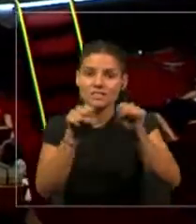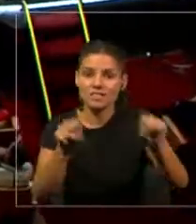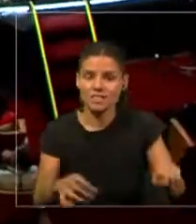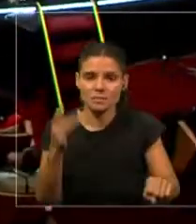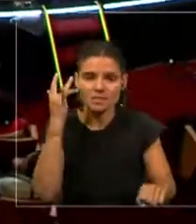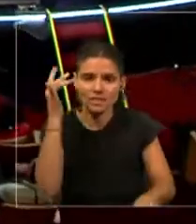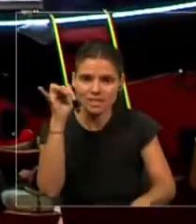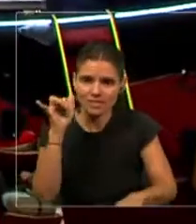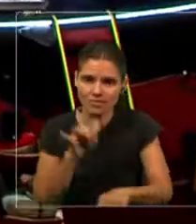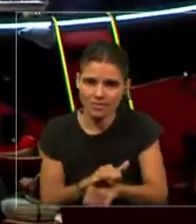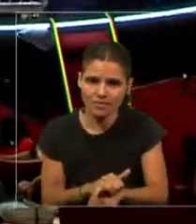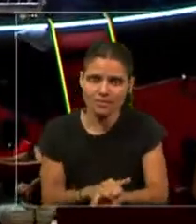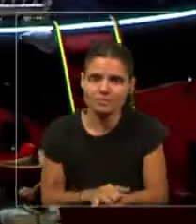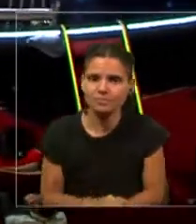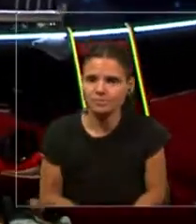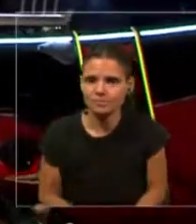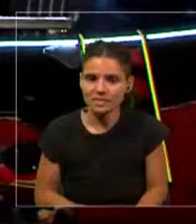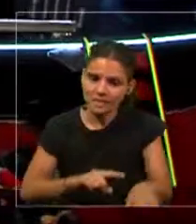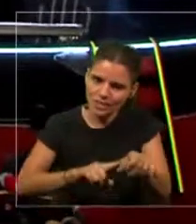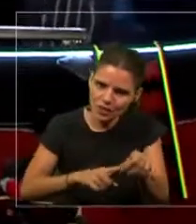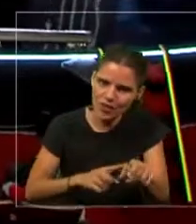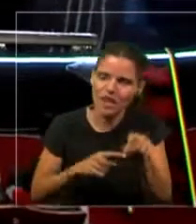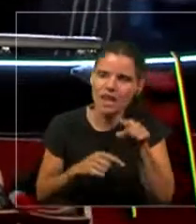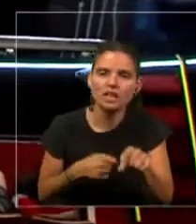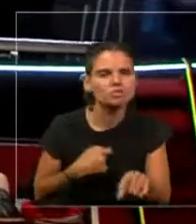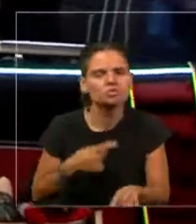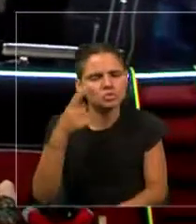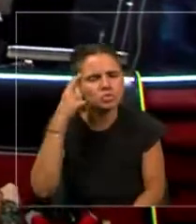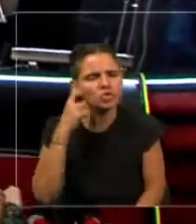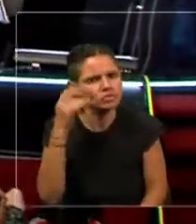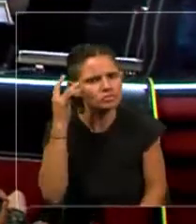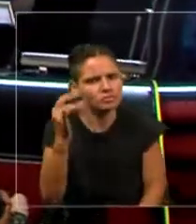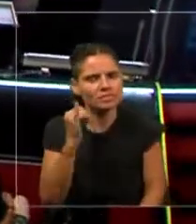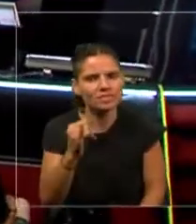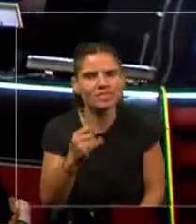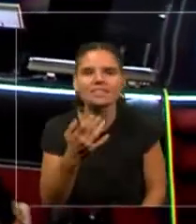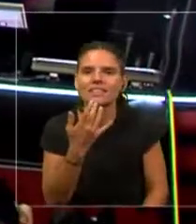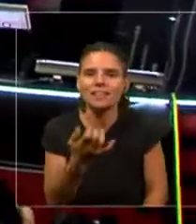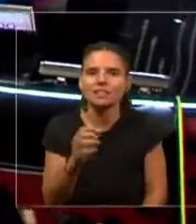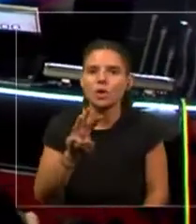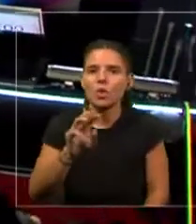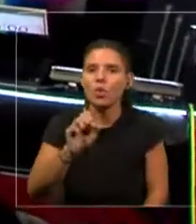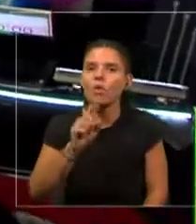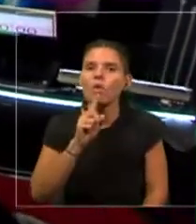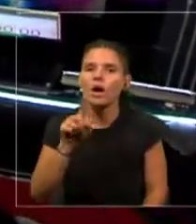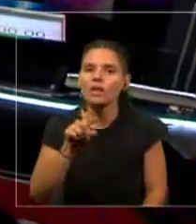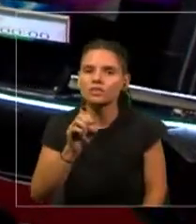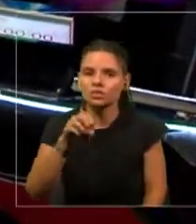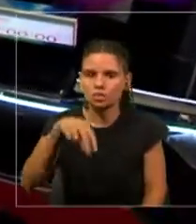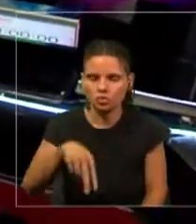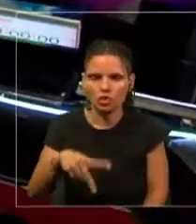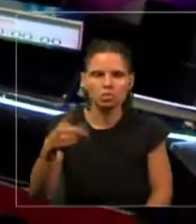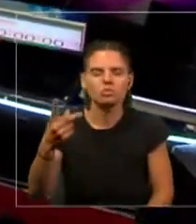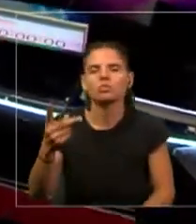inteligencia artificial. Algo elocuente, creo yo. El sistema Watson, desarrollado por IBM,